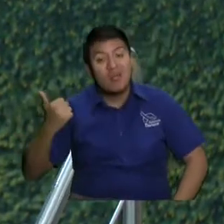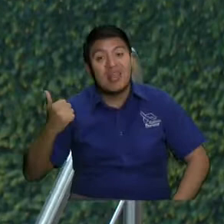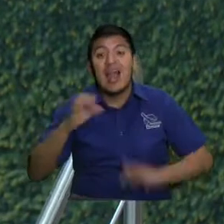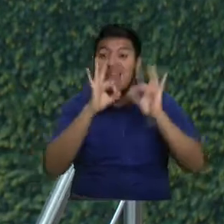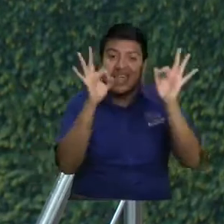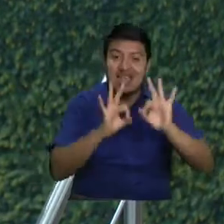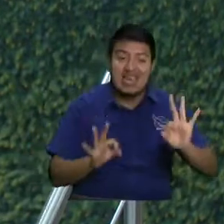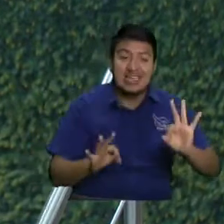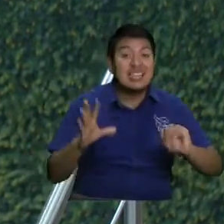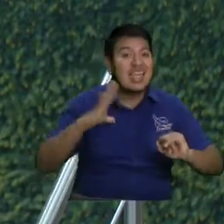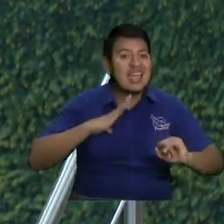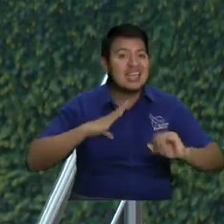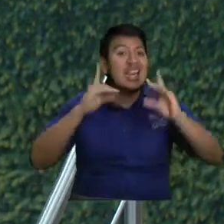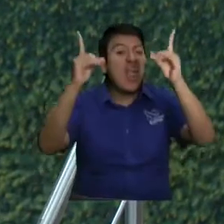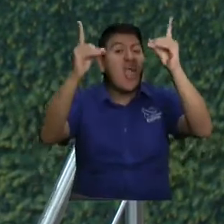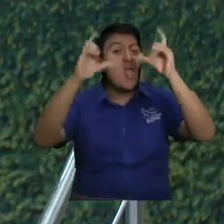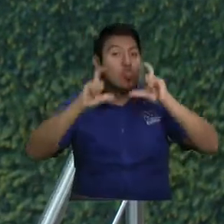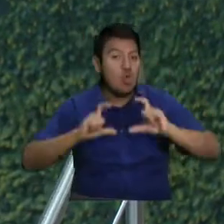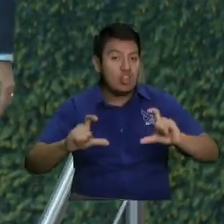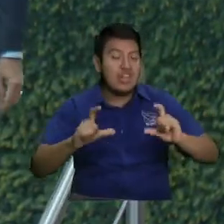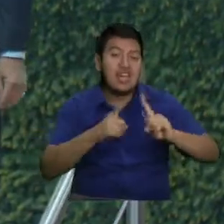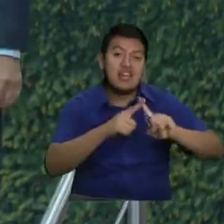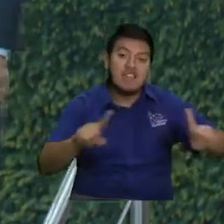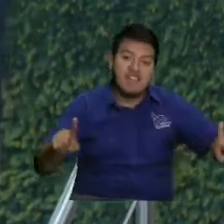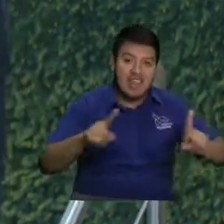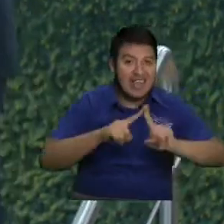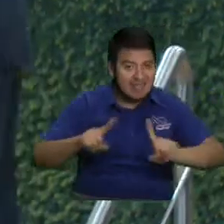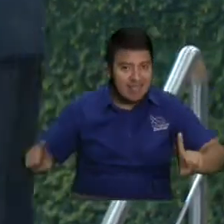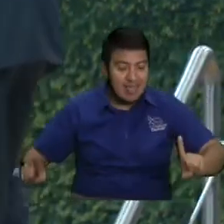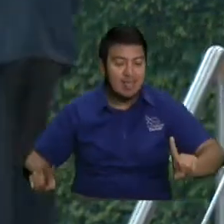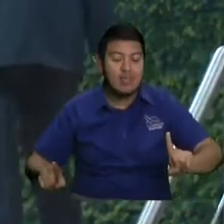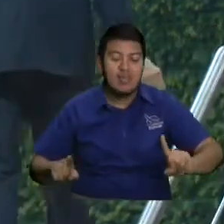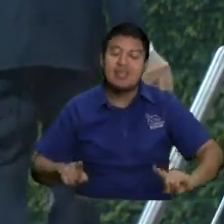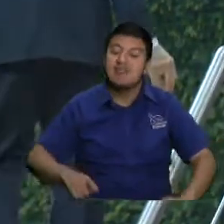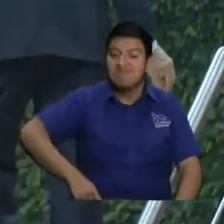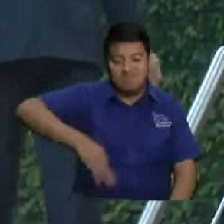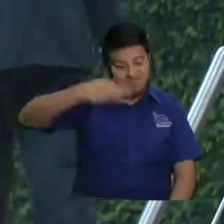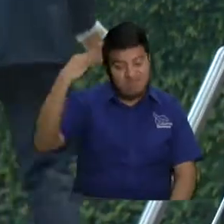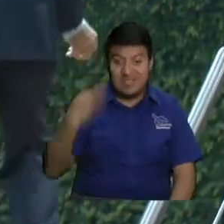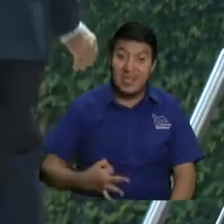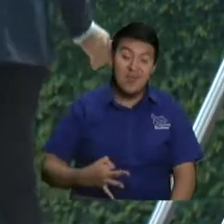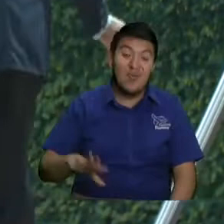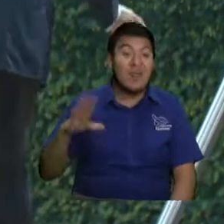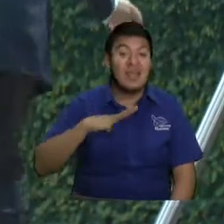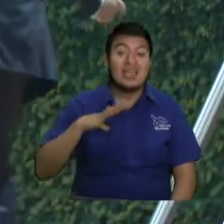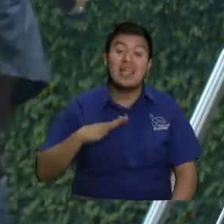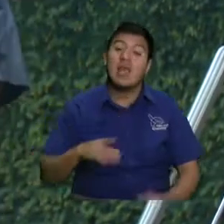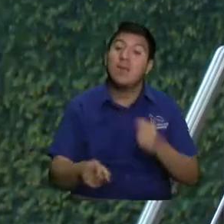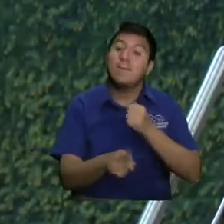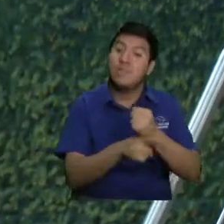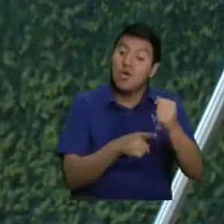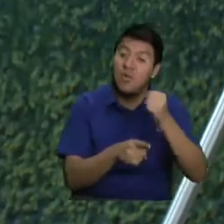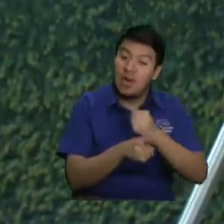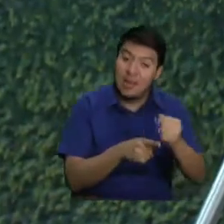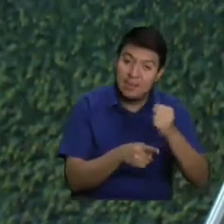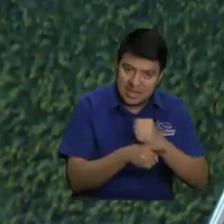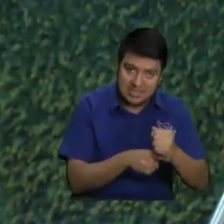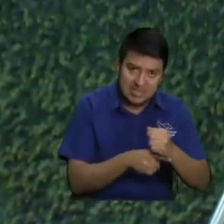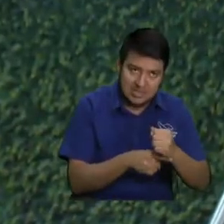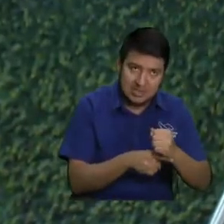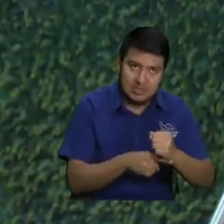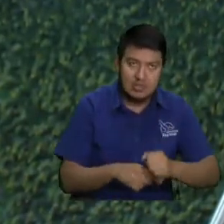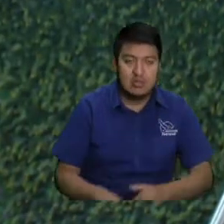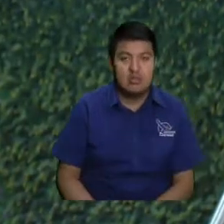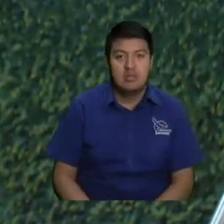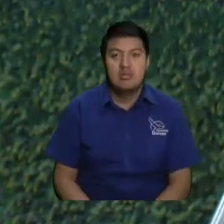dar de tunazos por ese tipo de plática. Ella se va a encarar a orar y va a jalar su velo. ¿Y para qué te